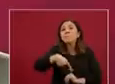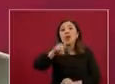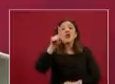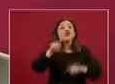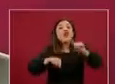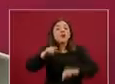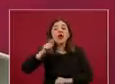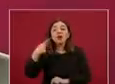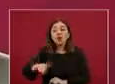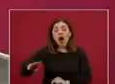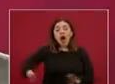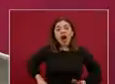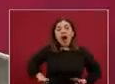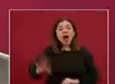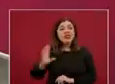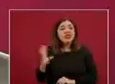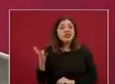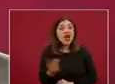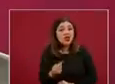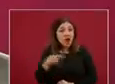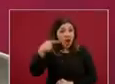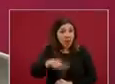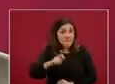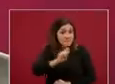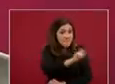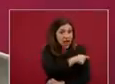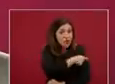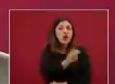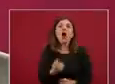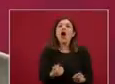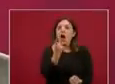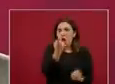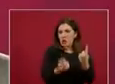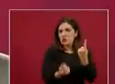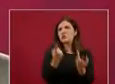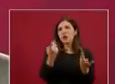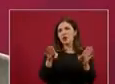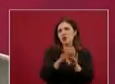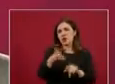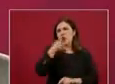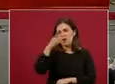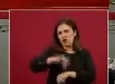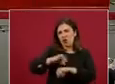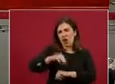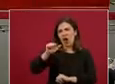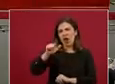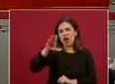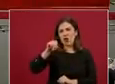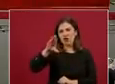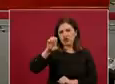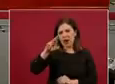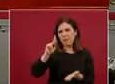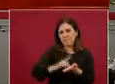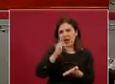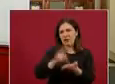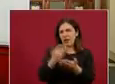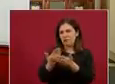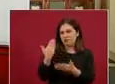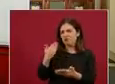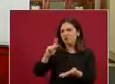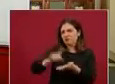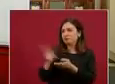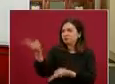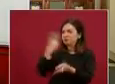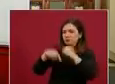la tecnología con la que están hechos las vacunas, algunas, como ha comentado el doctor Alcocer en un par de ocasiones que ha venido a